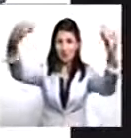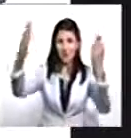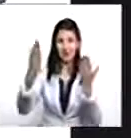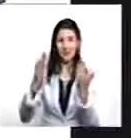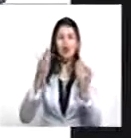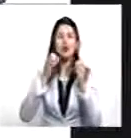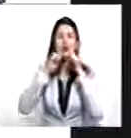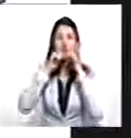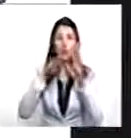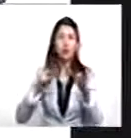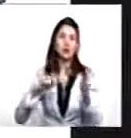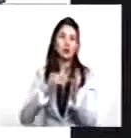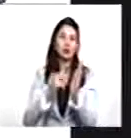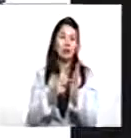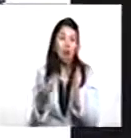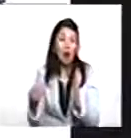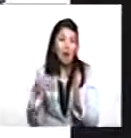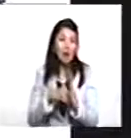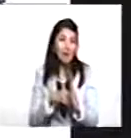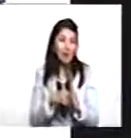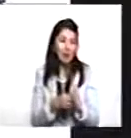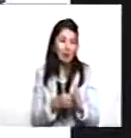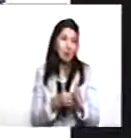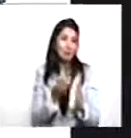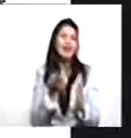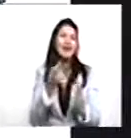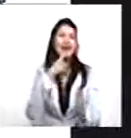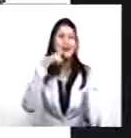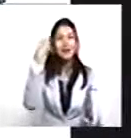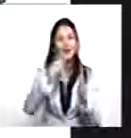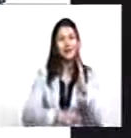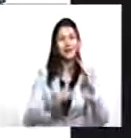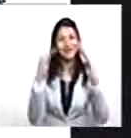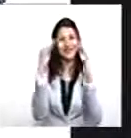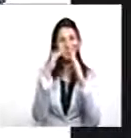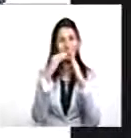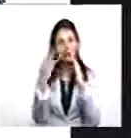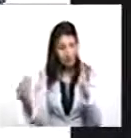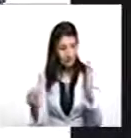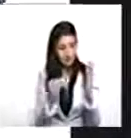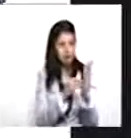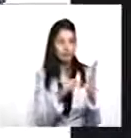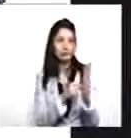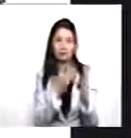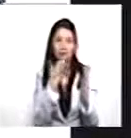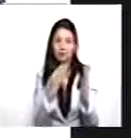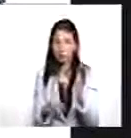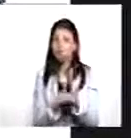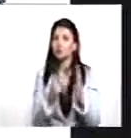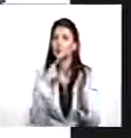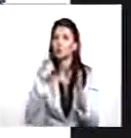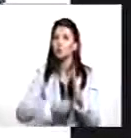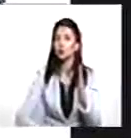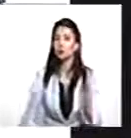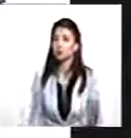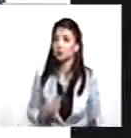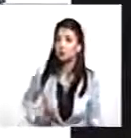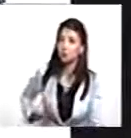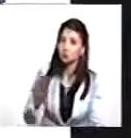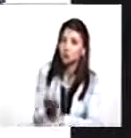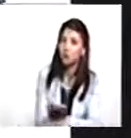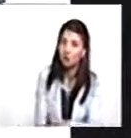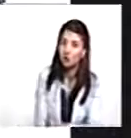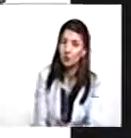como parte del impuesto predial. Podría ser una de las ideas que tenemos para esta intervención.